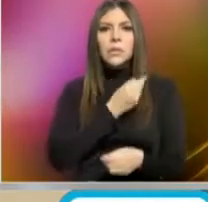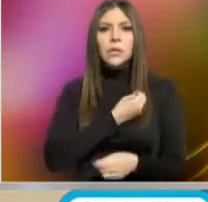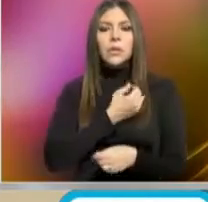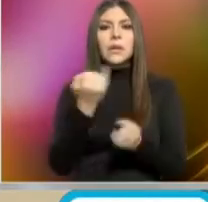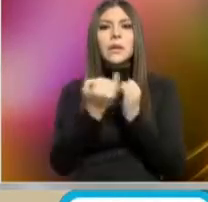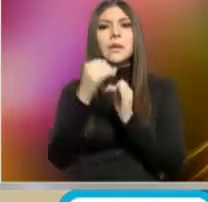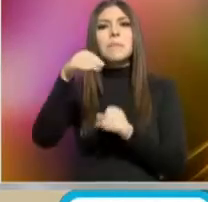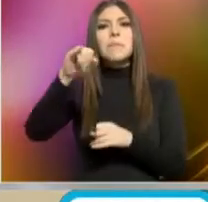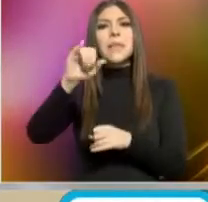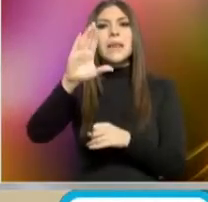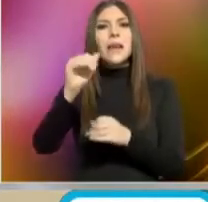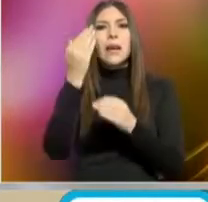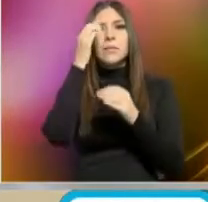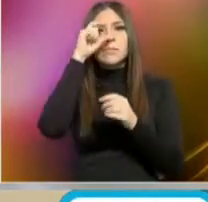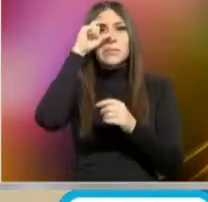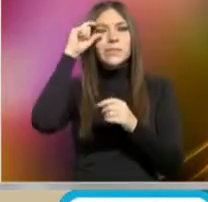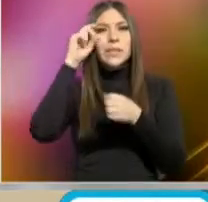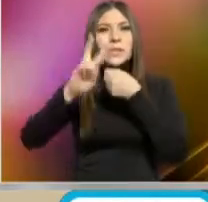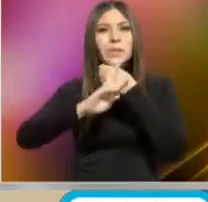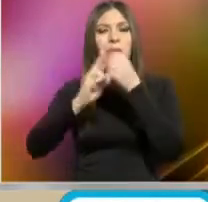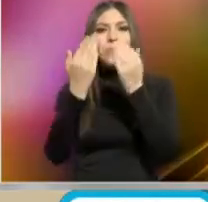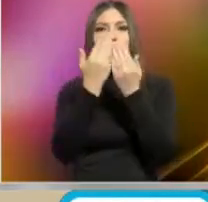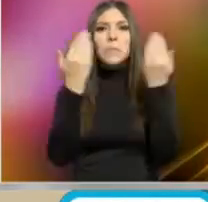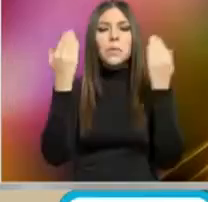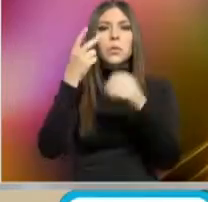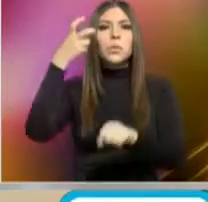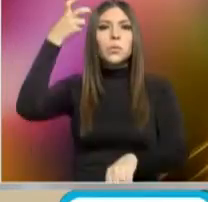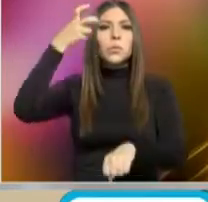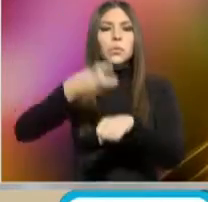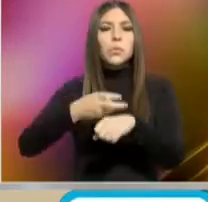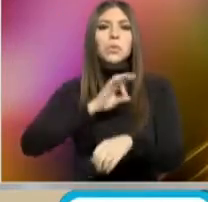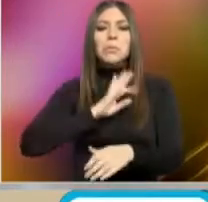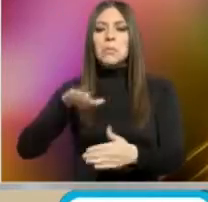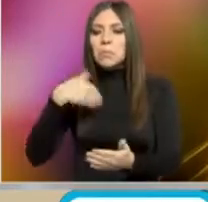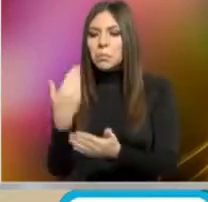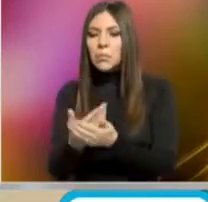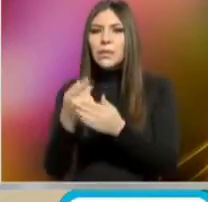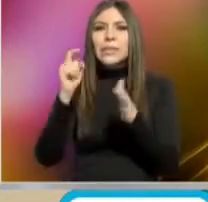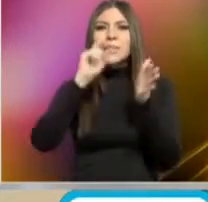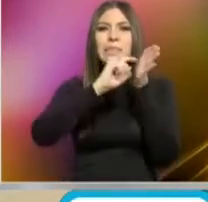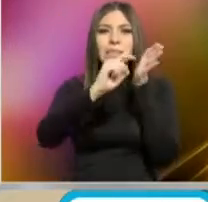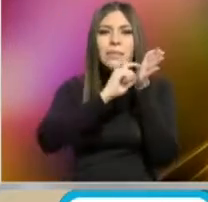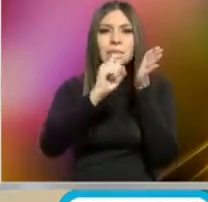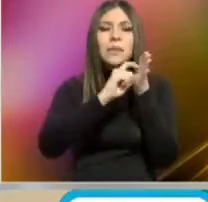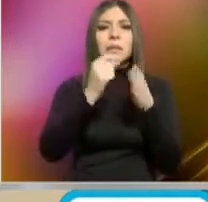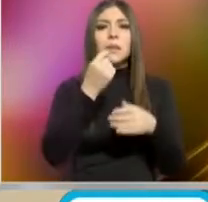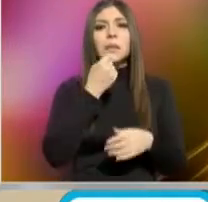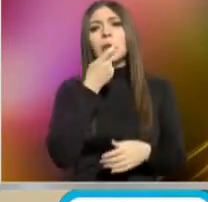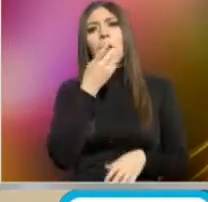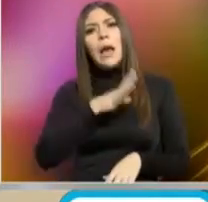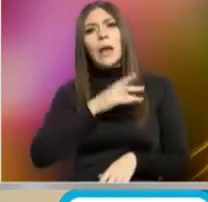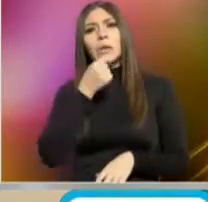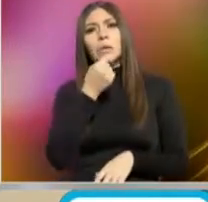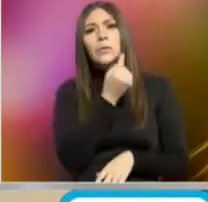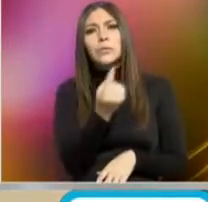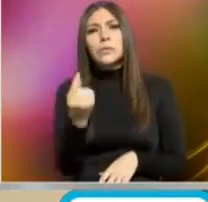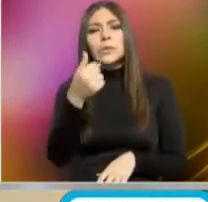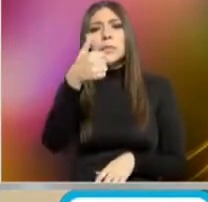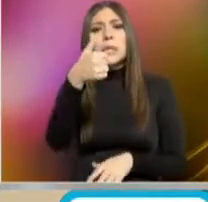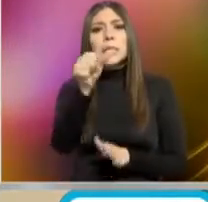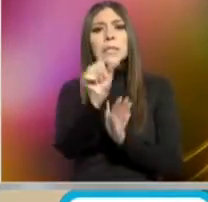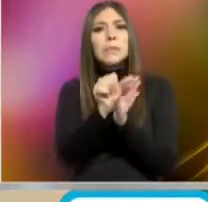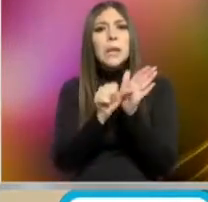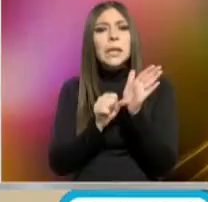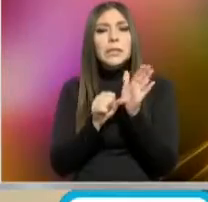micas, están hechas de un polímero más duro, Ok. entonces aguantan caídas, golpes, rayones. Hay niños de 6 meses que inclusive les ponemos sus lentes y aunque los quiten y los